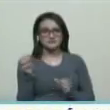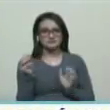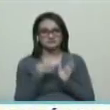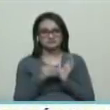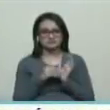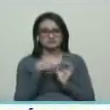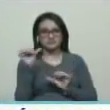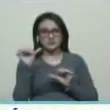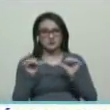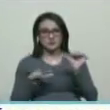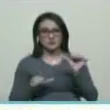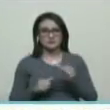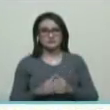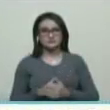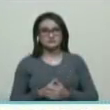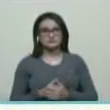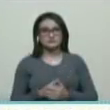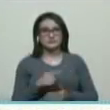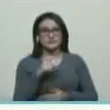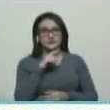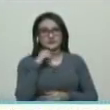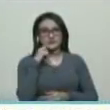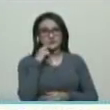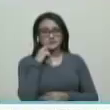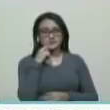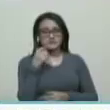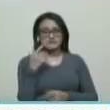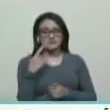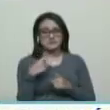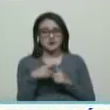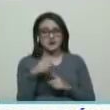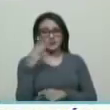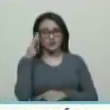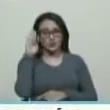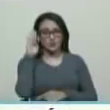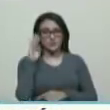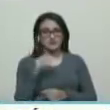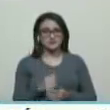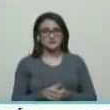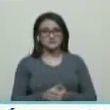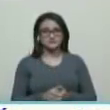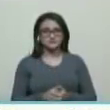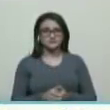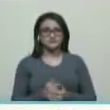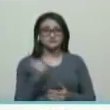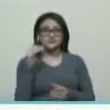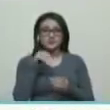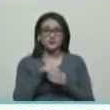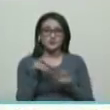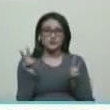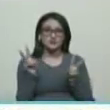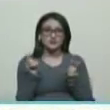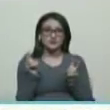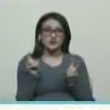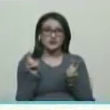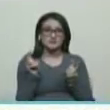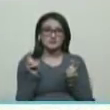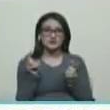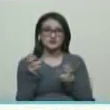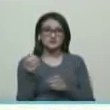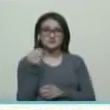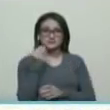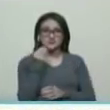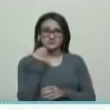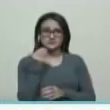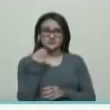de oportunidades, tanto en Moscú como en La Habana, hemos decidido incluir los temas agrícola